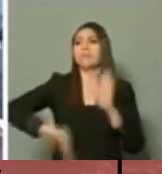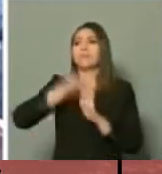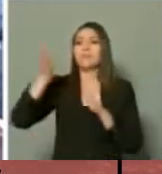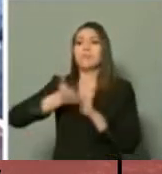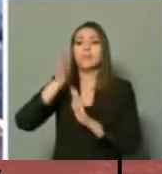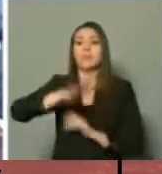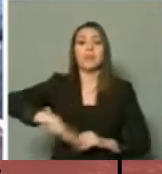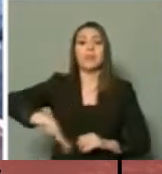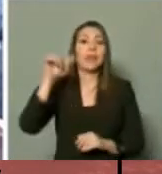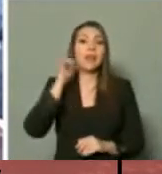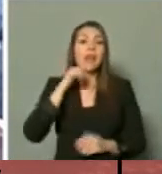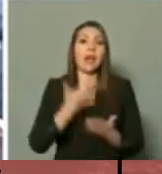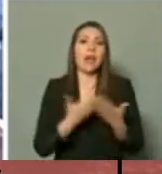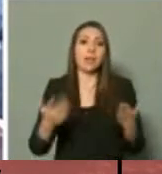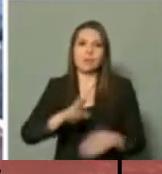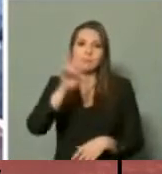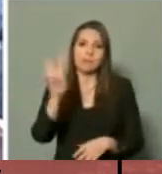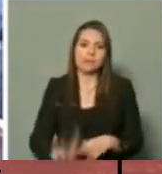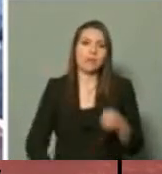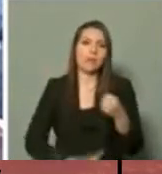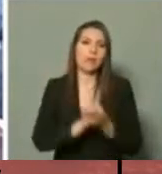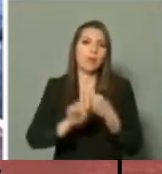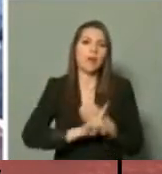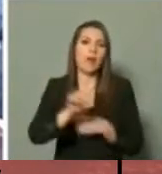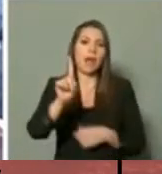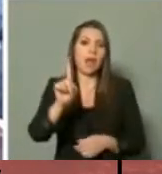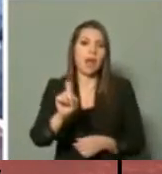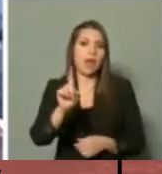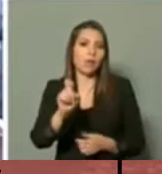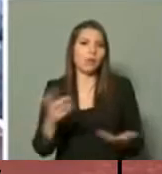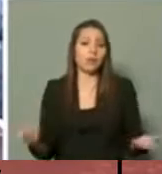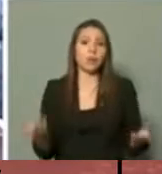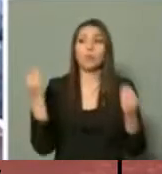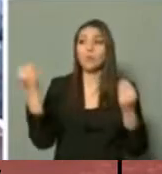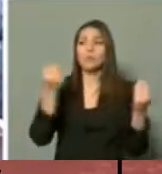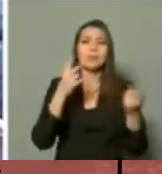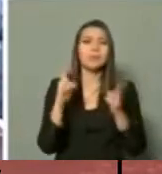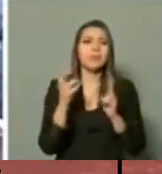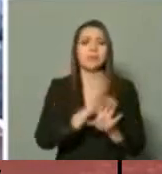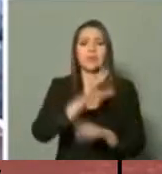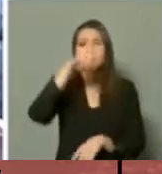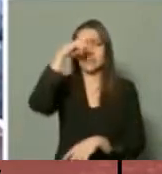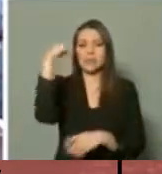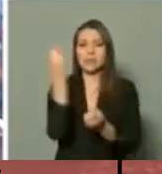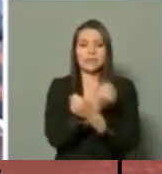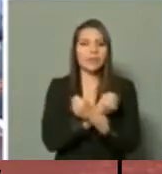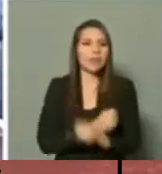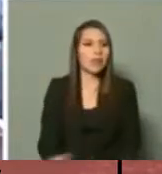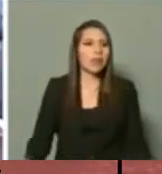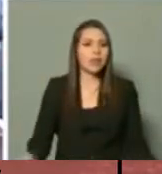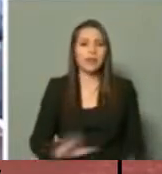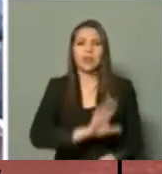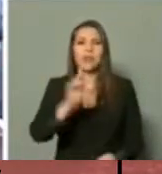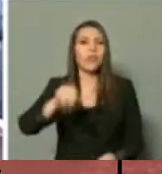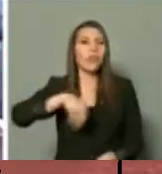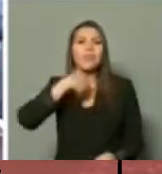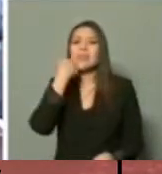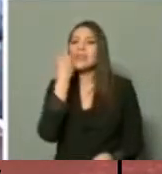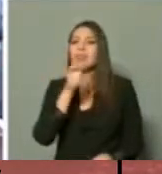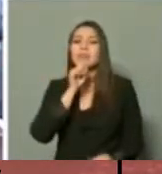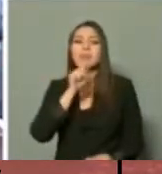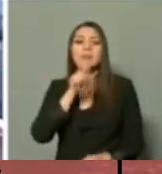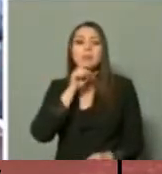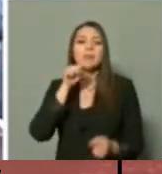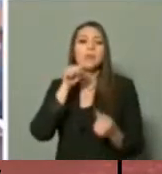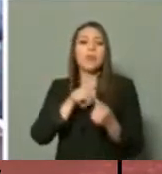hoy realmente tenemos un problema de agua y por eso justamente los vecinos estamos hartos. Ya no queremos esa izquierda porque Morena y el Frente